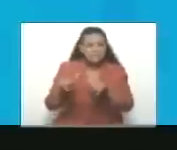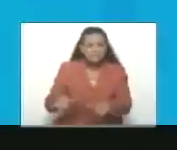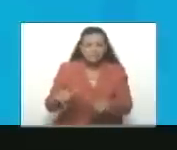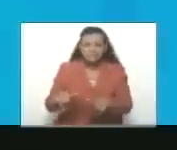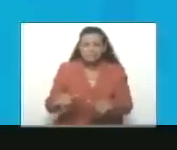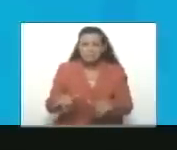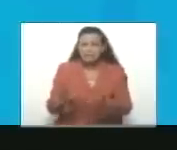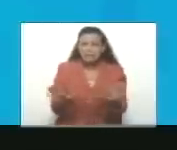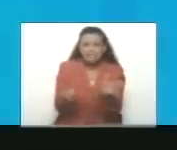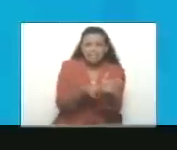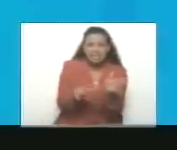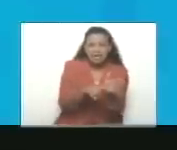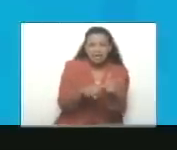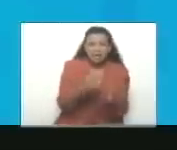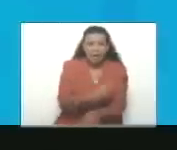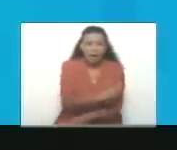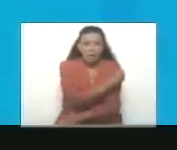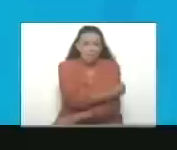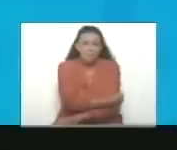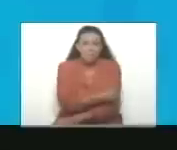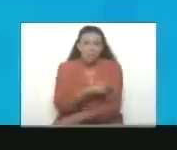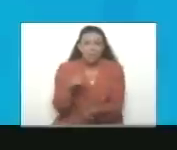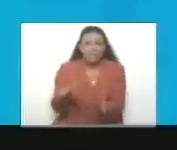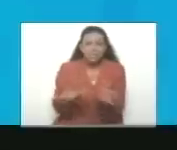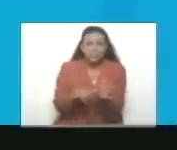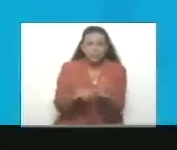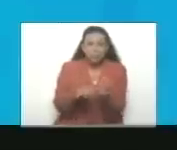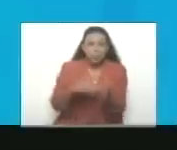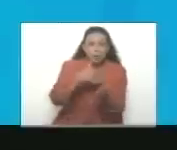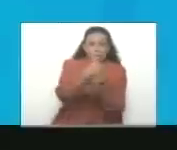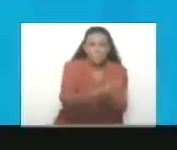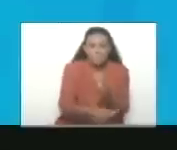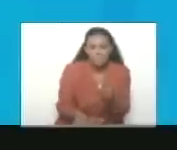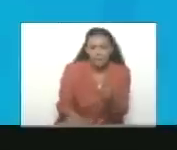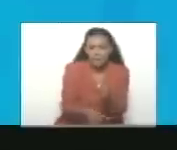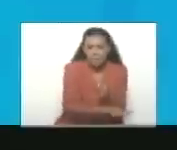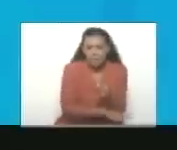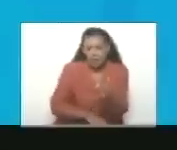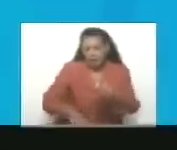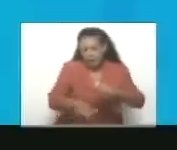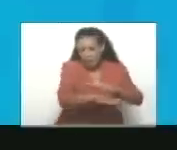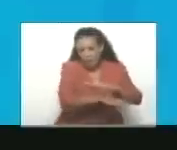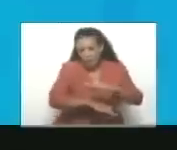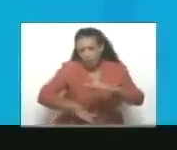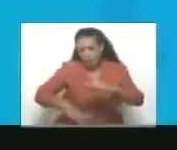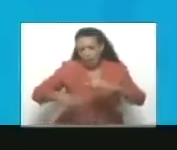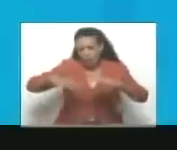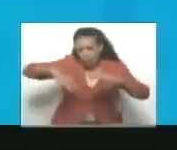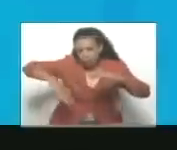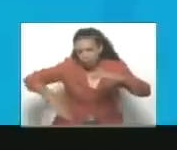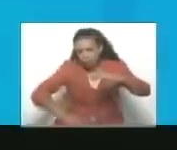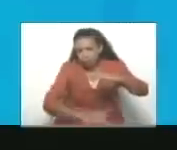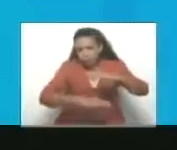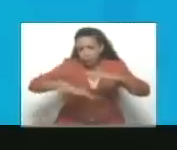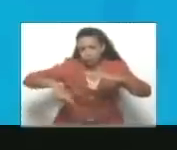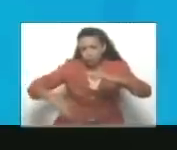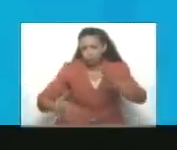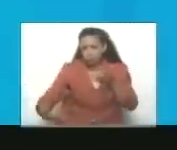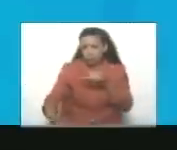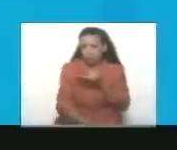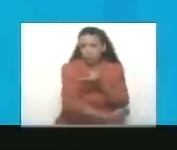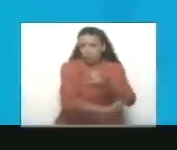aguas servidas había impactado la habilitación de la parte baja del del hospital se rehabilitó